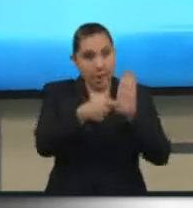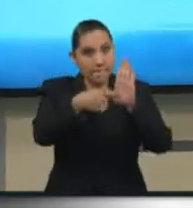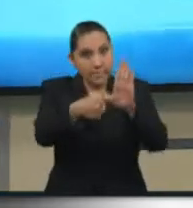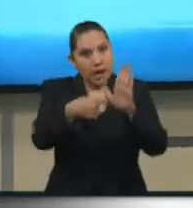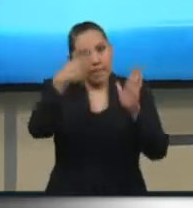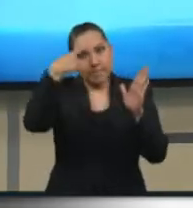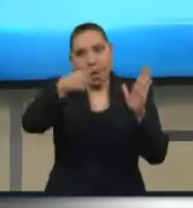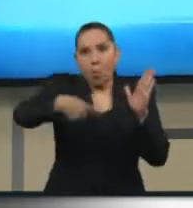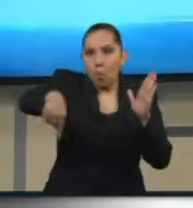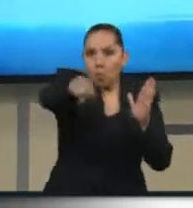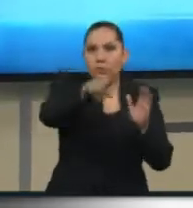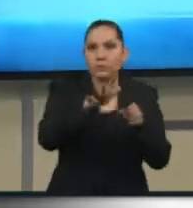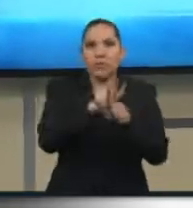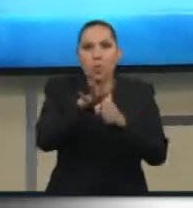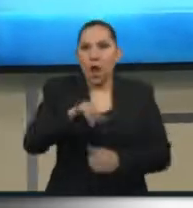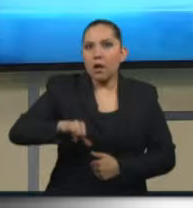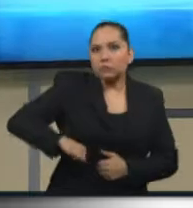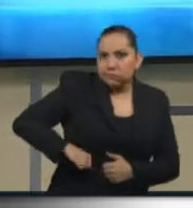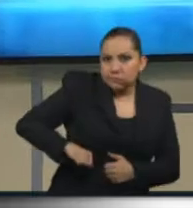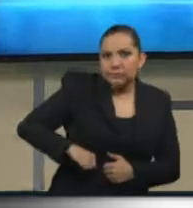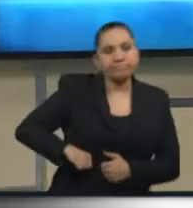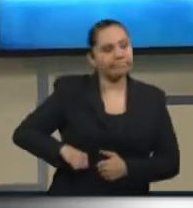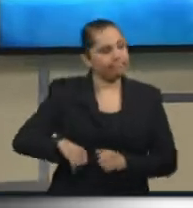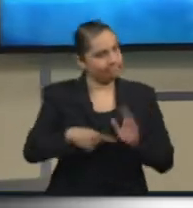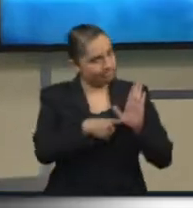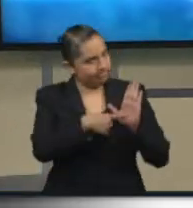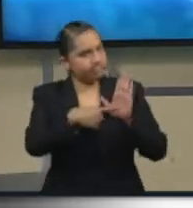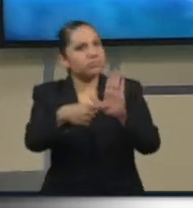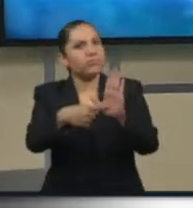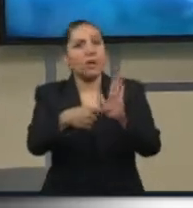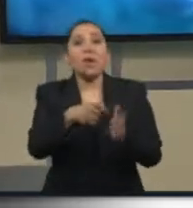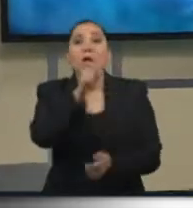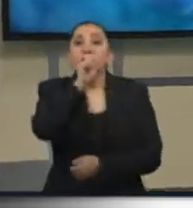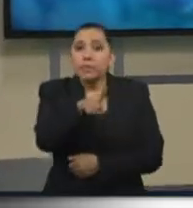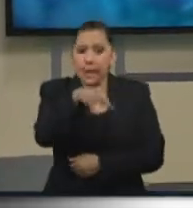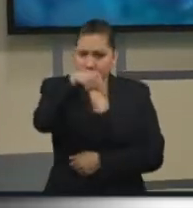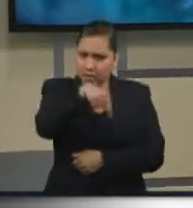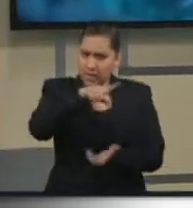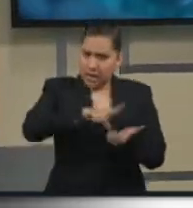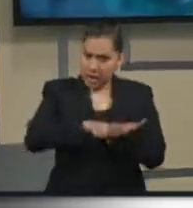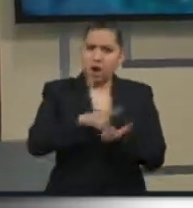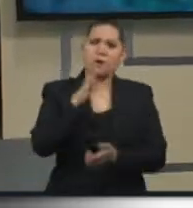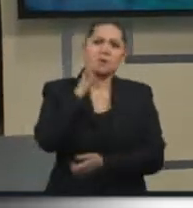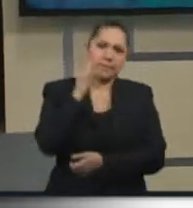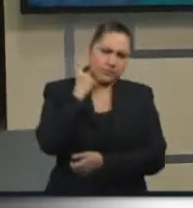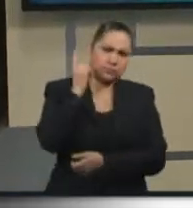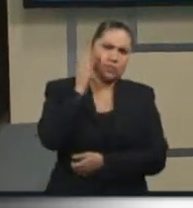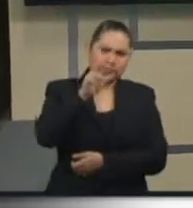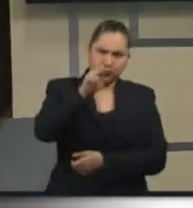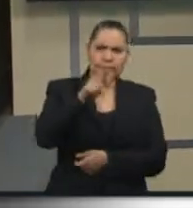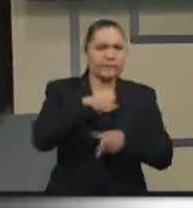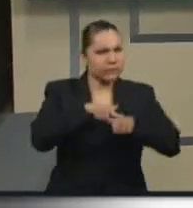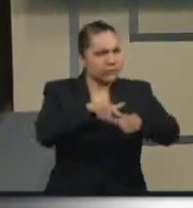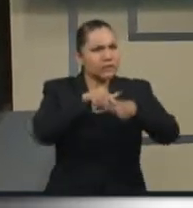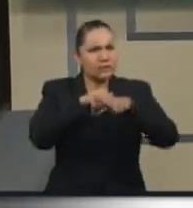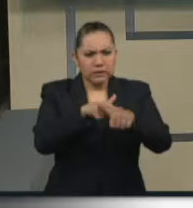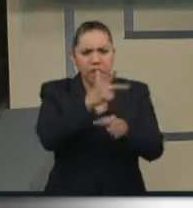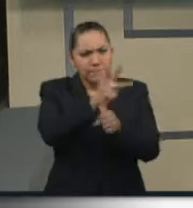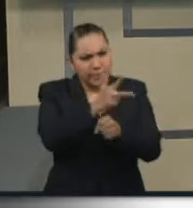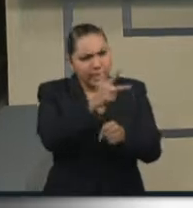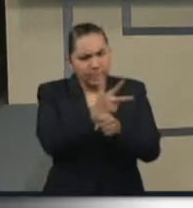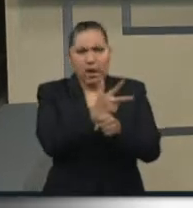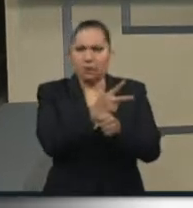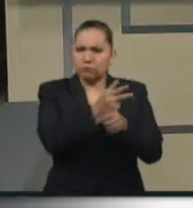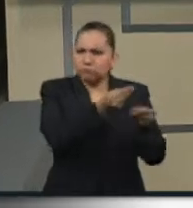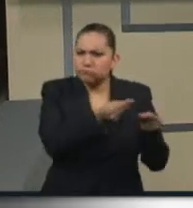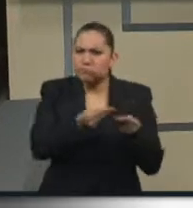Congreso transmitiendo todos los días la conferencia de prensa de las autoridades sanitarias para mantenernos al tanto de la emergencia que enfrentamos, pero a raíz